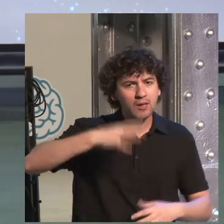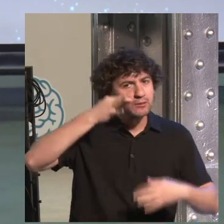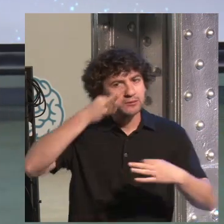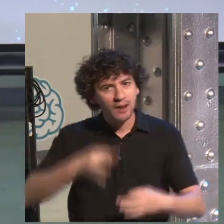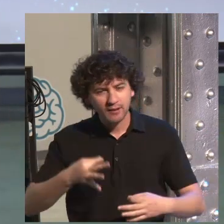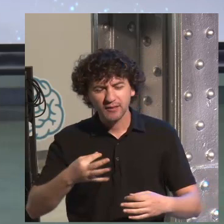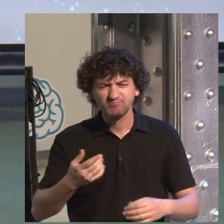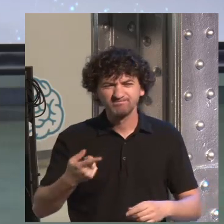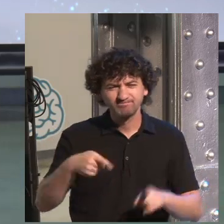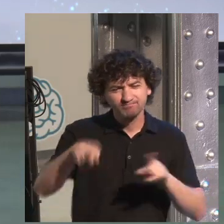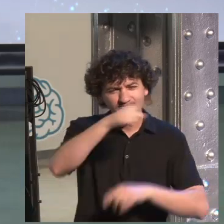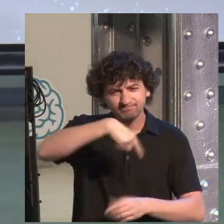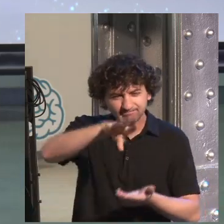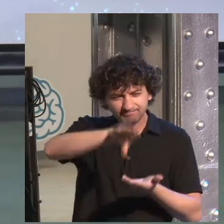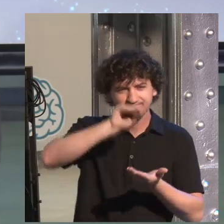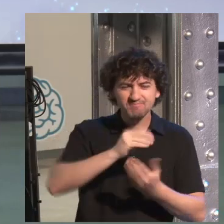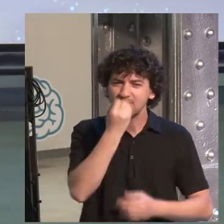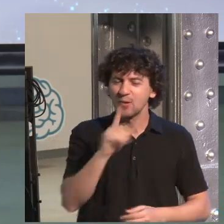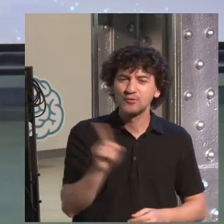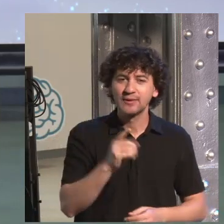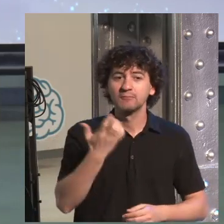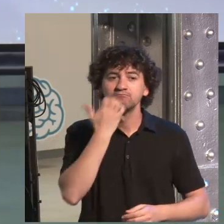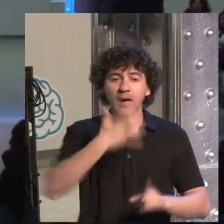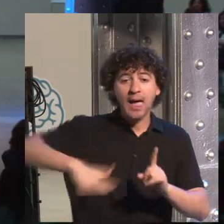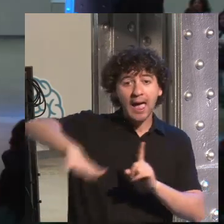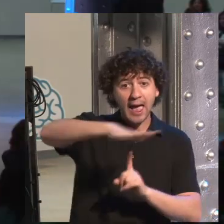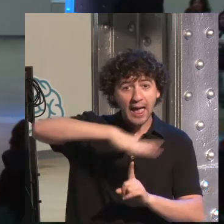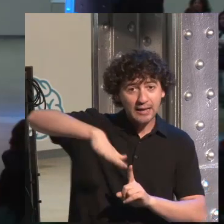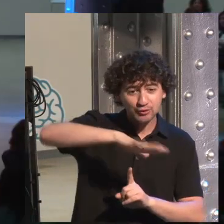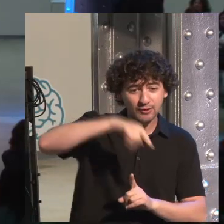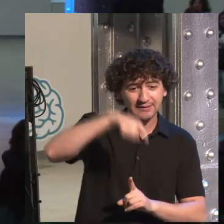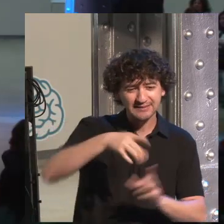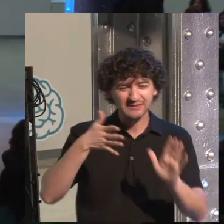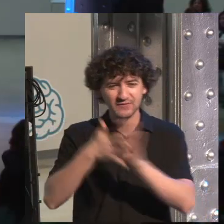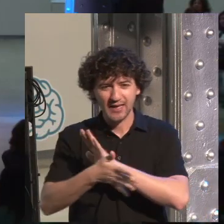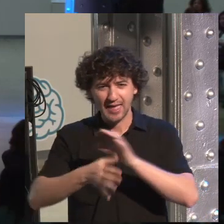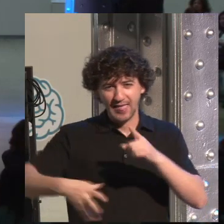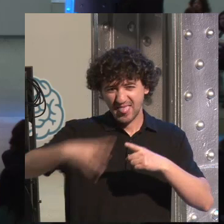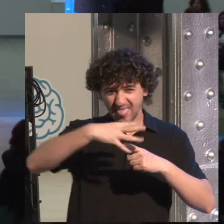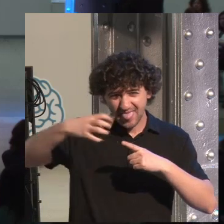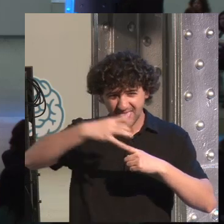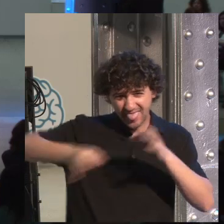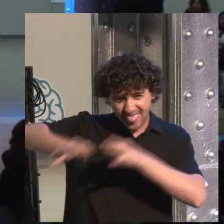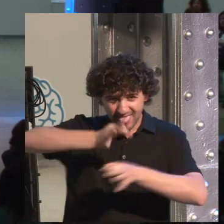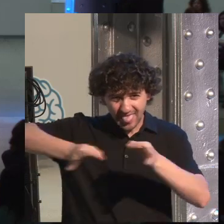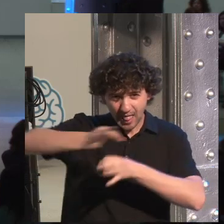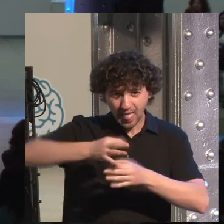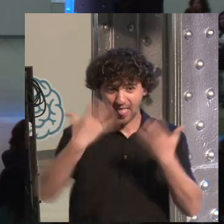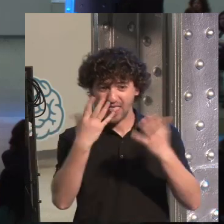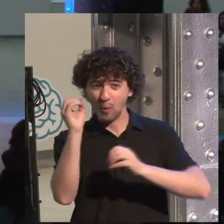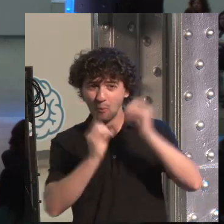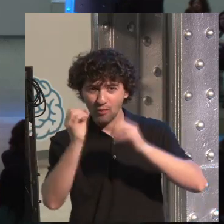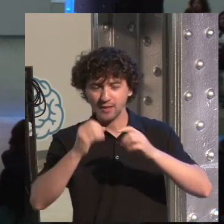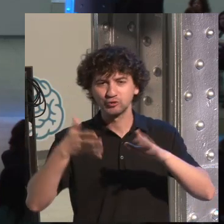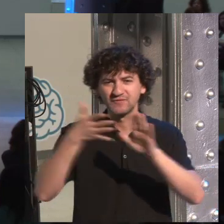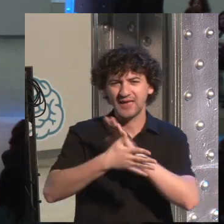sido malinterpretado. Y es el hecho de que solo en torno al 10% de las células que hay en vuestros cerebros son